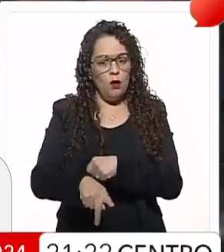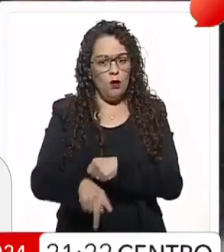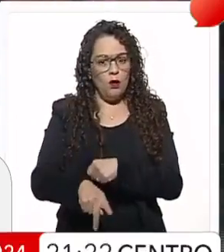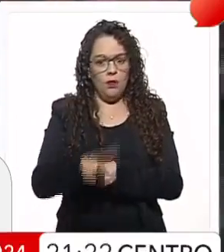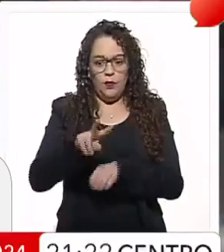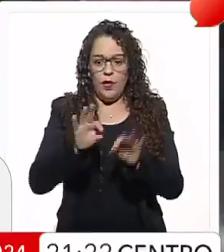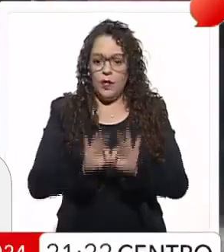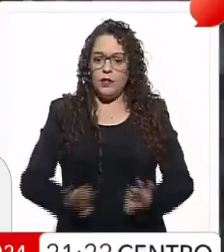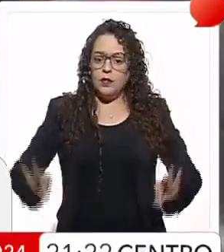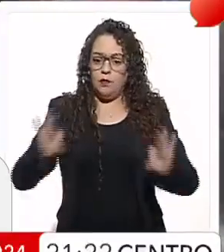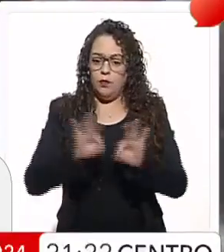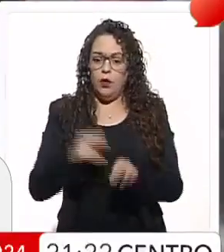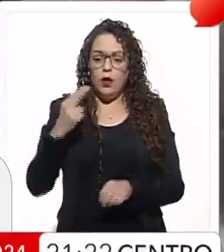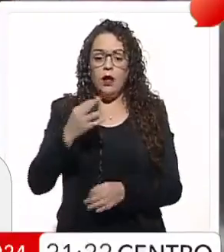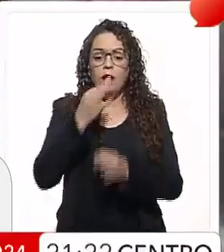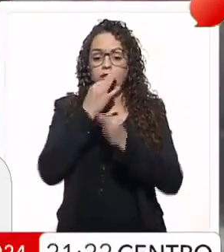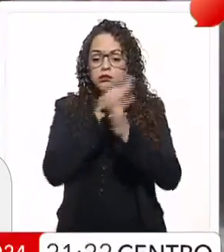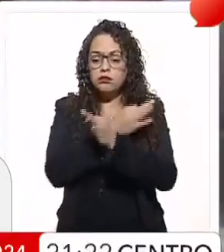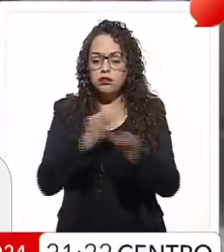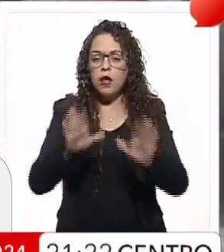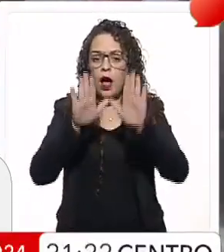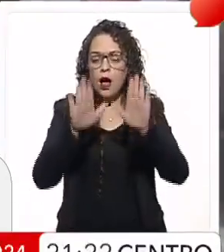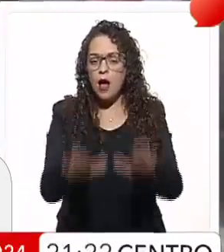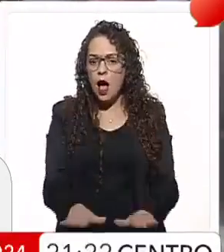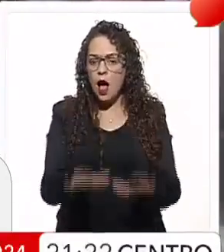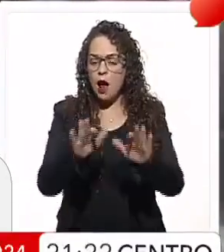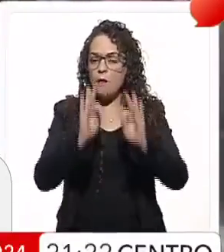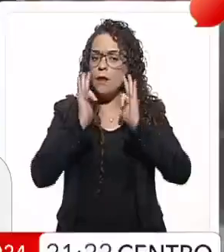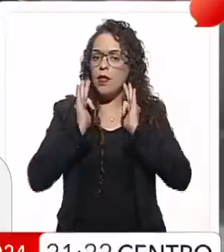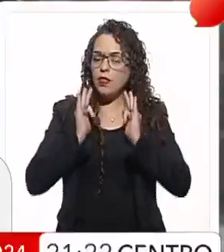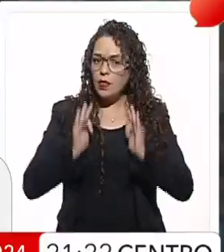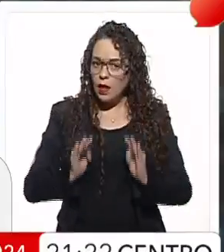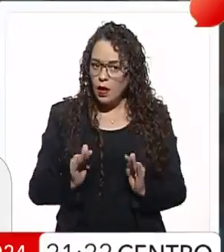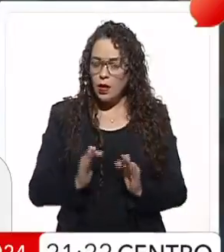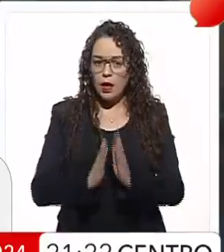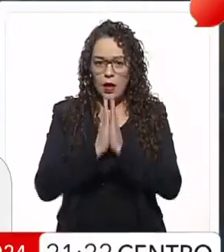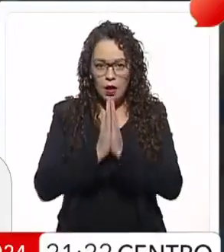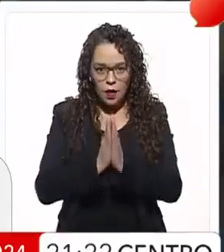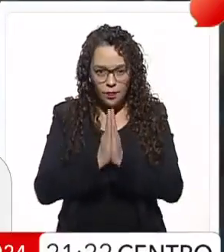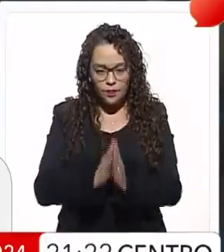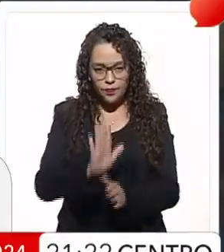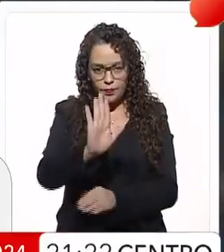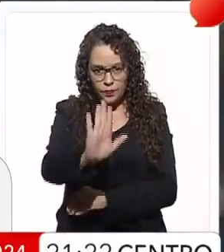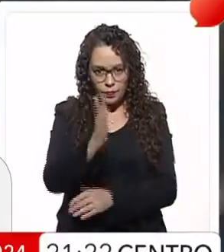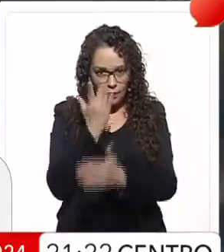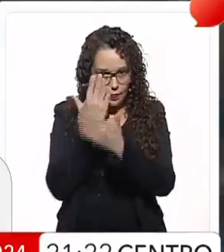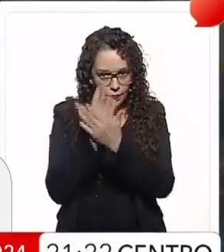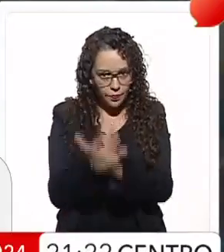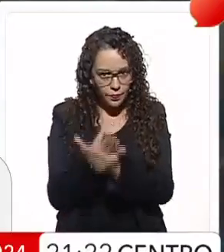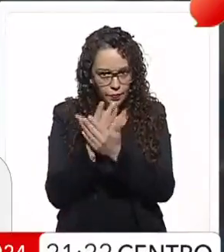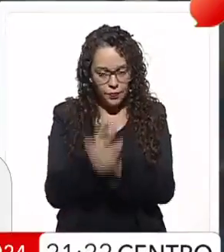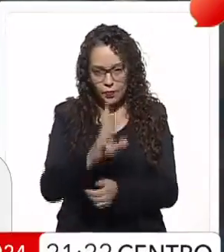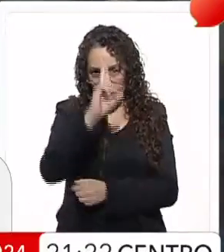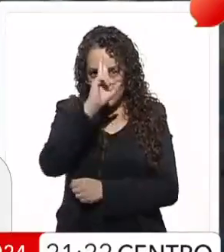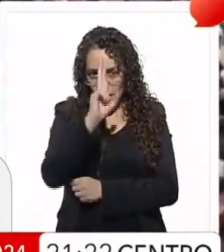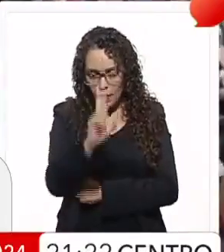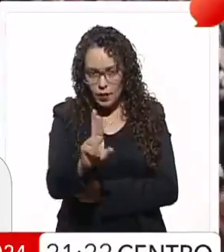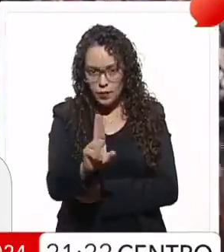importante llamar a la prudencia e intentar respetar los tiempos, los